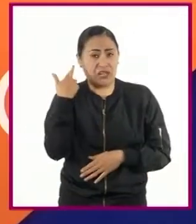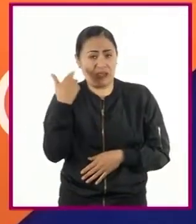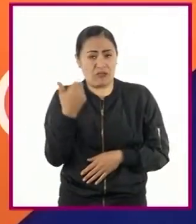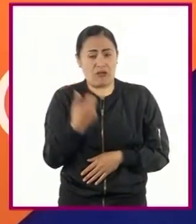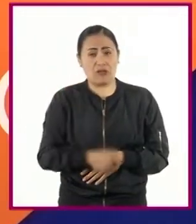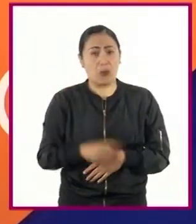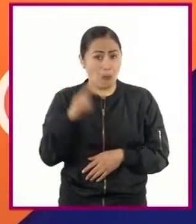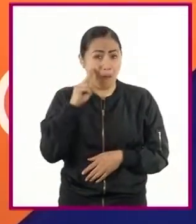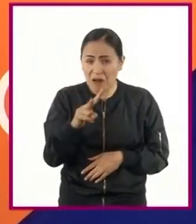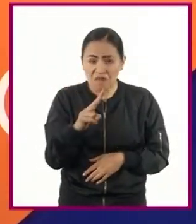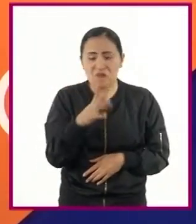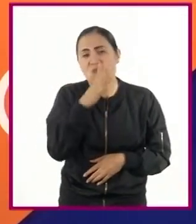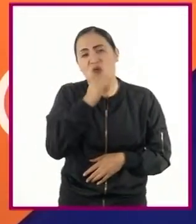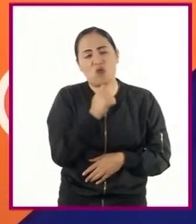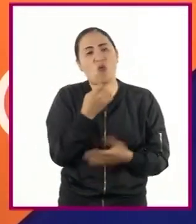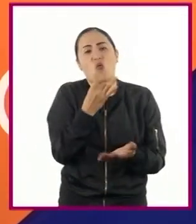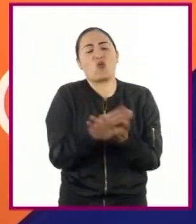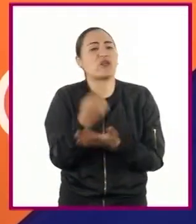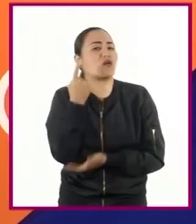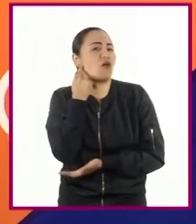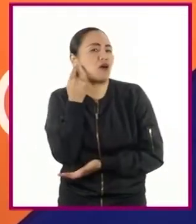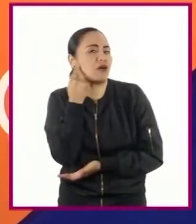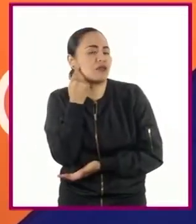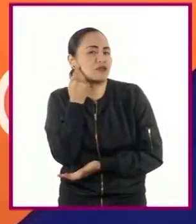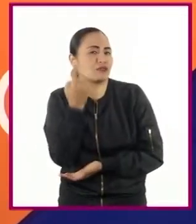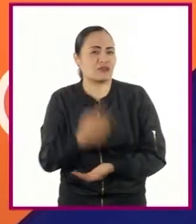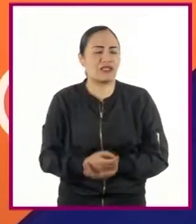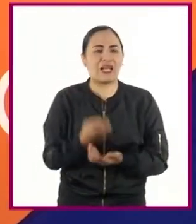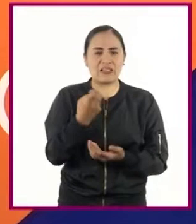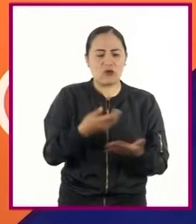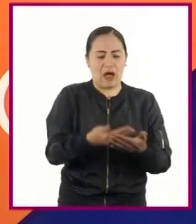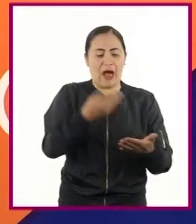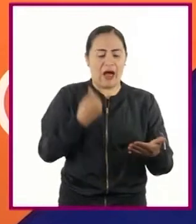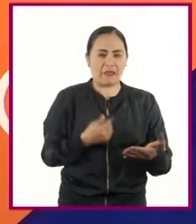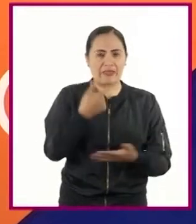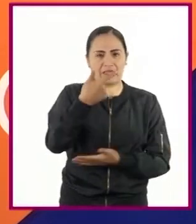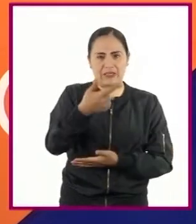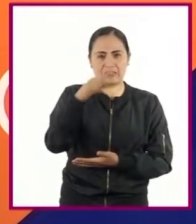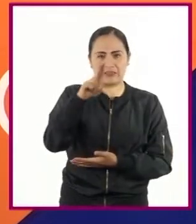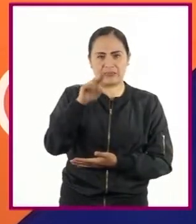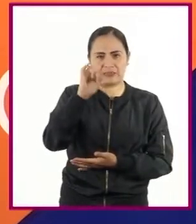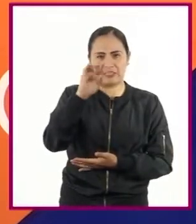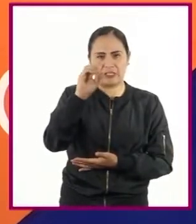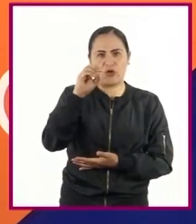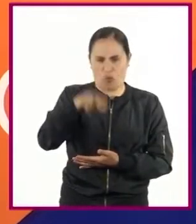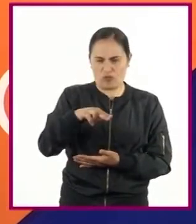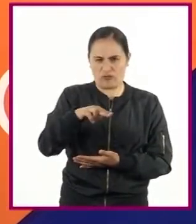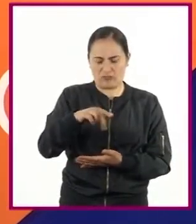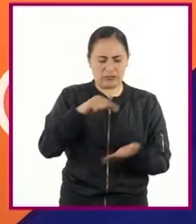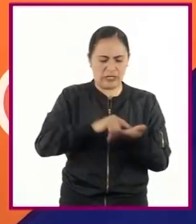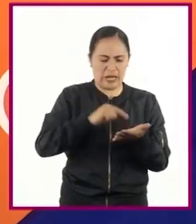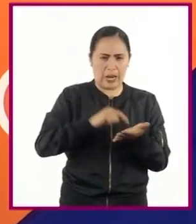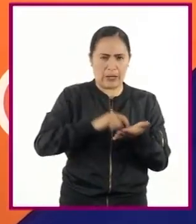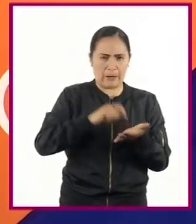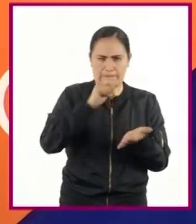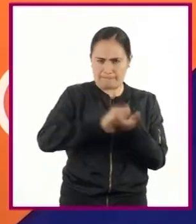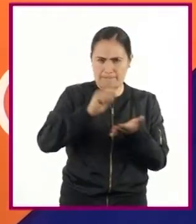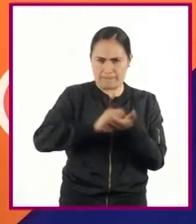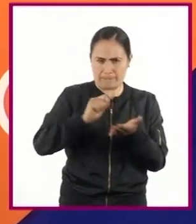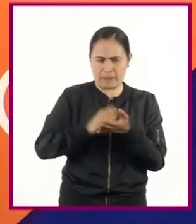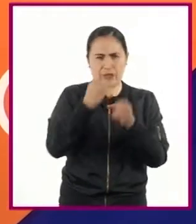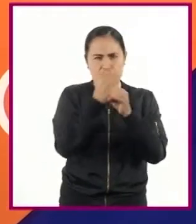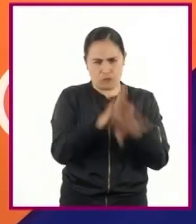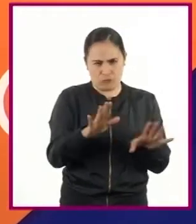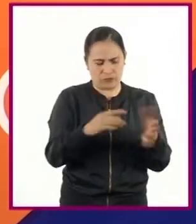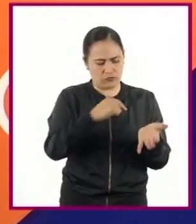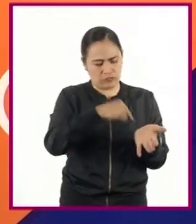Así es. Todo lo que escuchamos se encuentra escrito en un guión de radio, que es el texto mediante el cual se plasma un programa